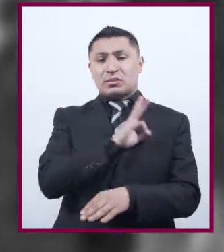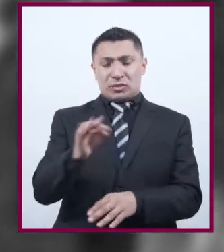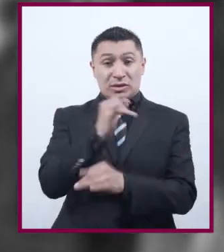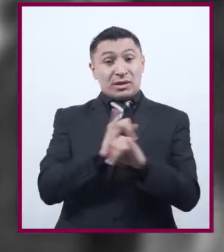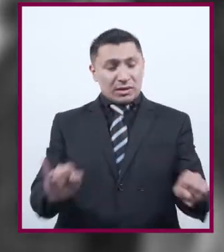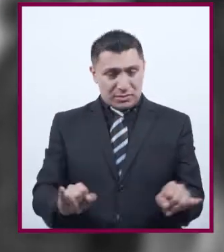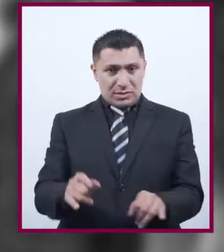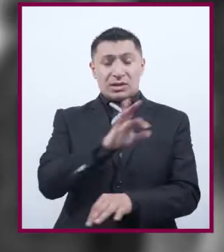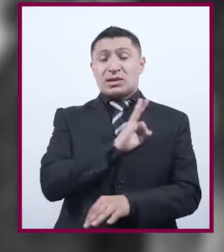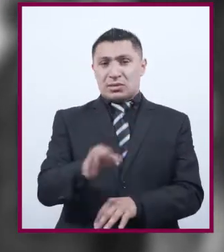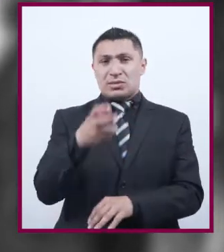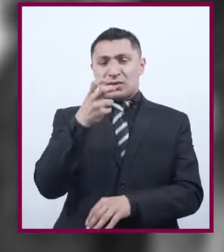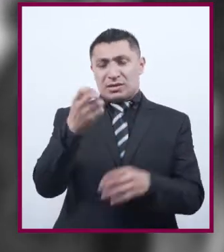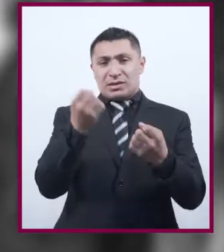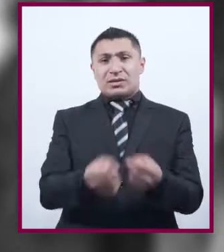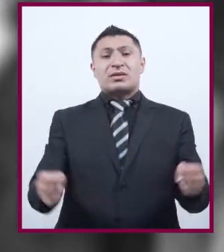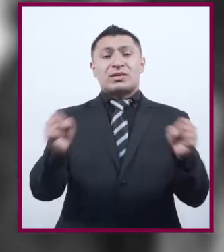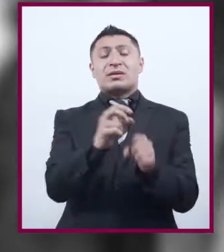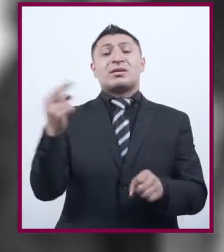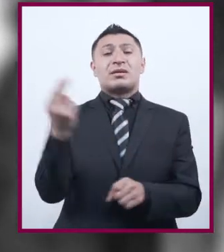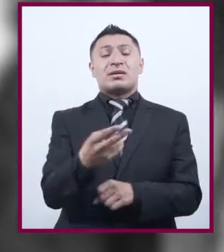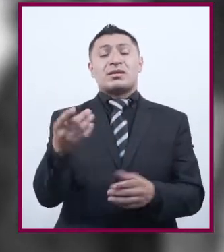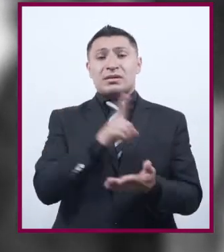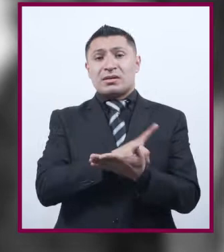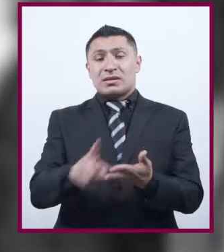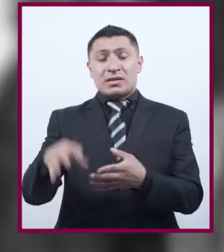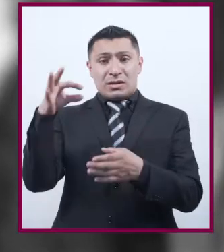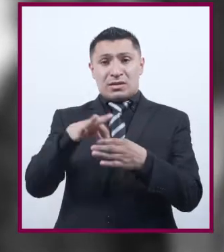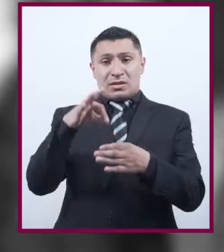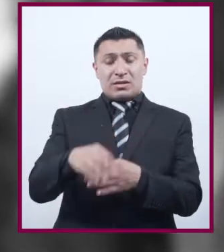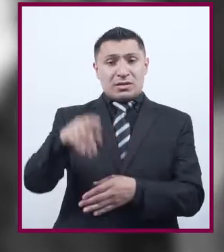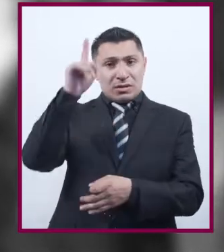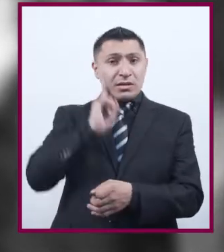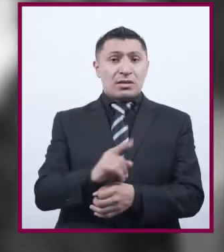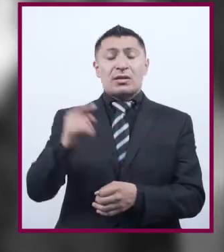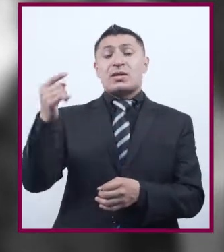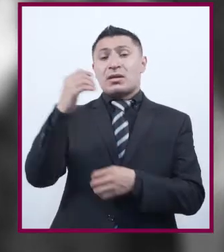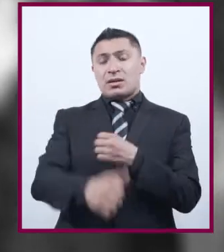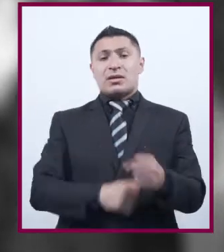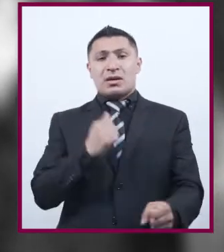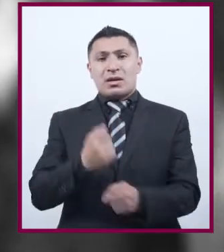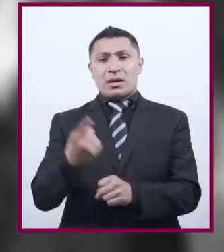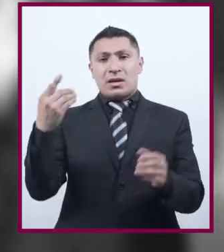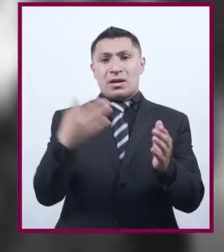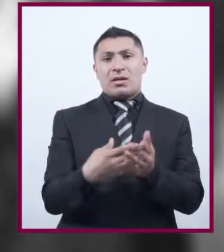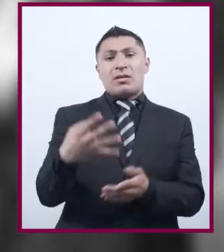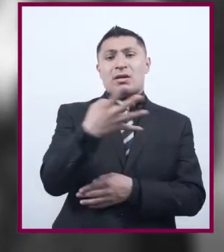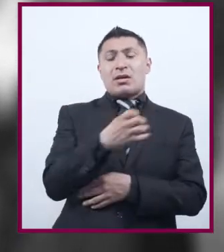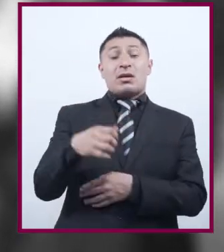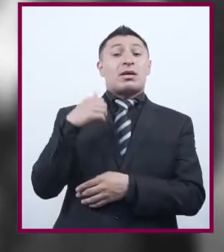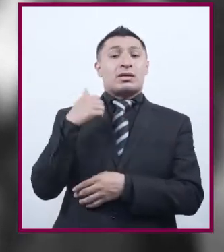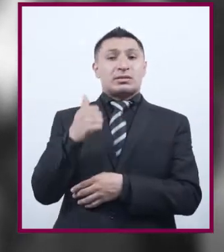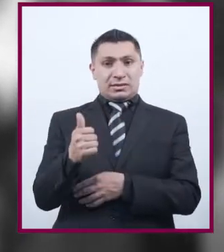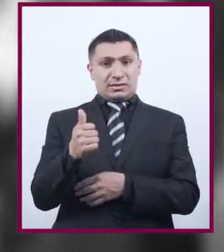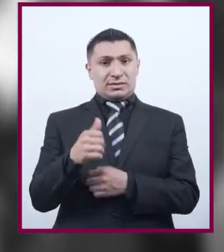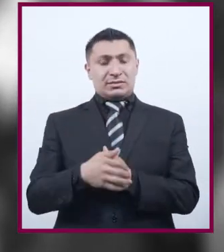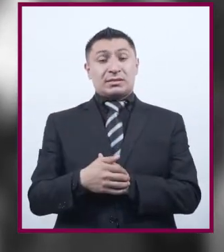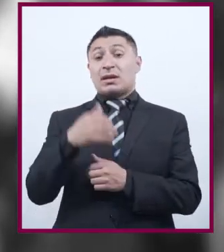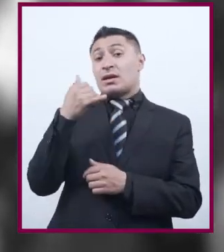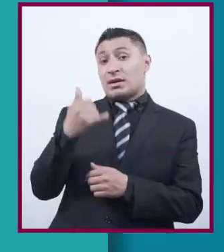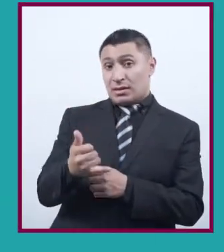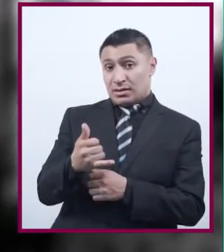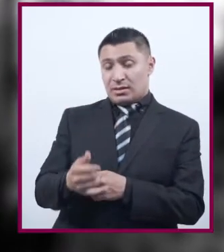la mujer. Cabe destacar que esta sociedad demandó el derecho al voto femenino desde el año de